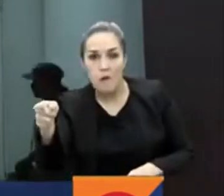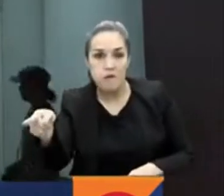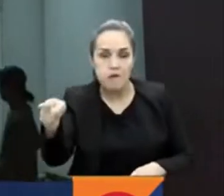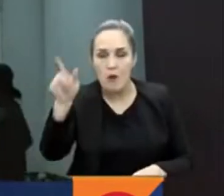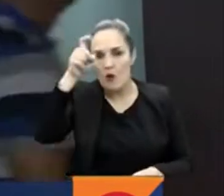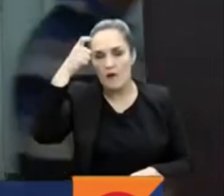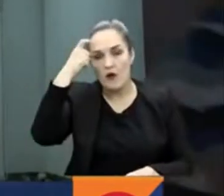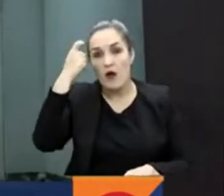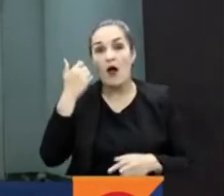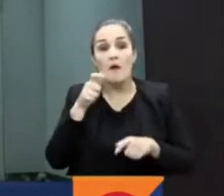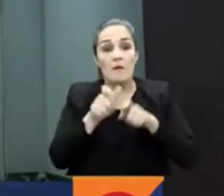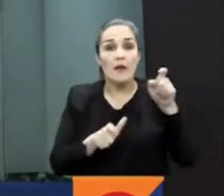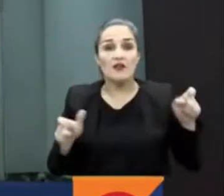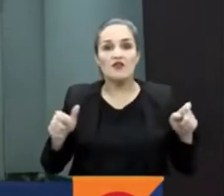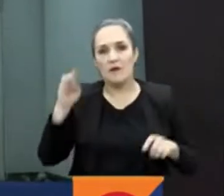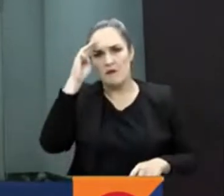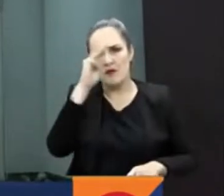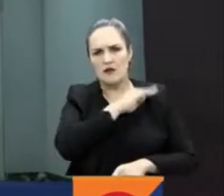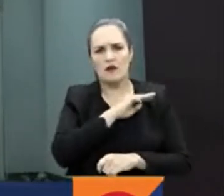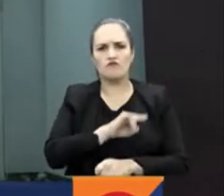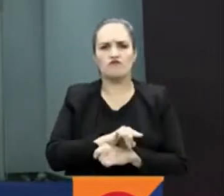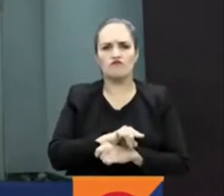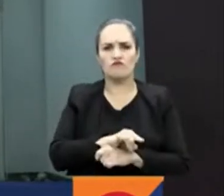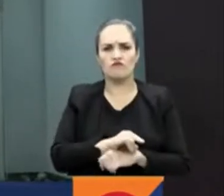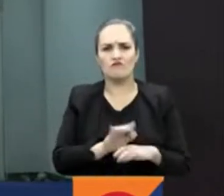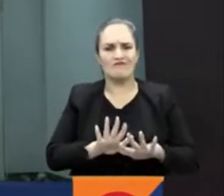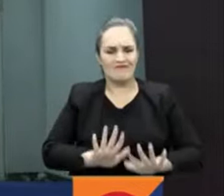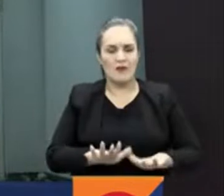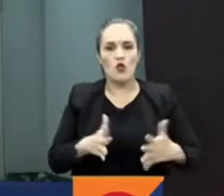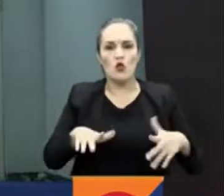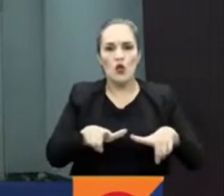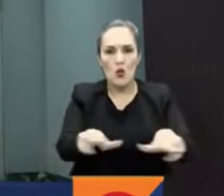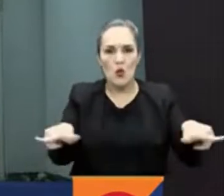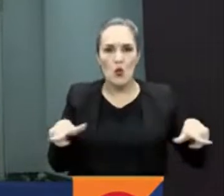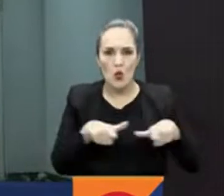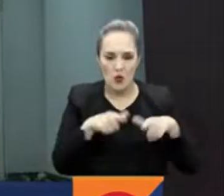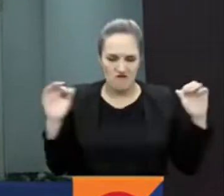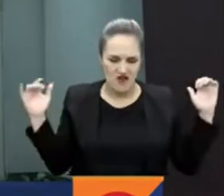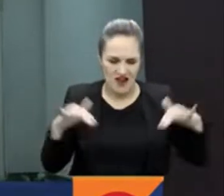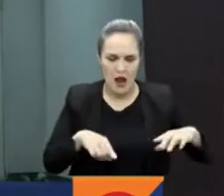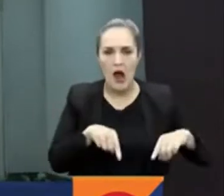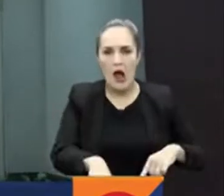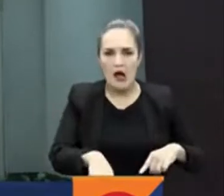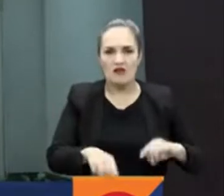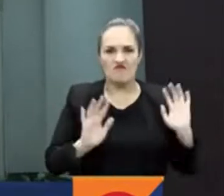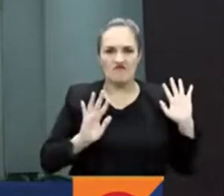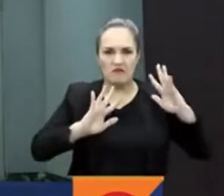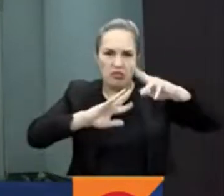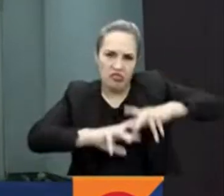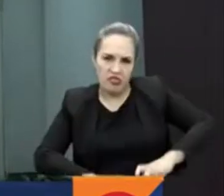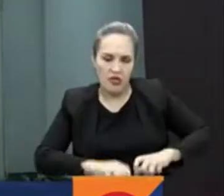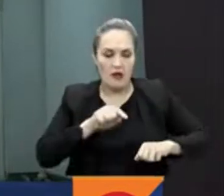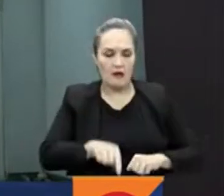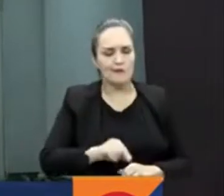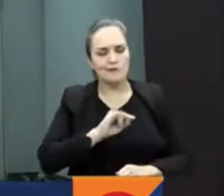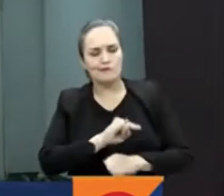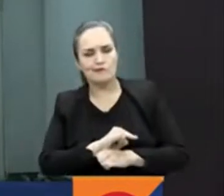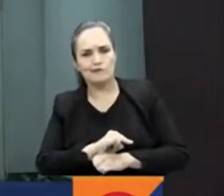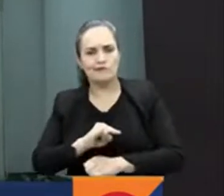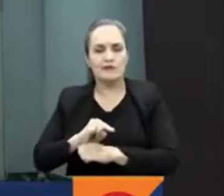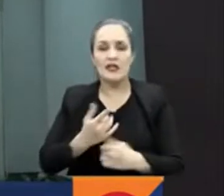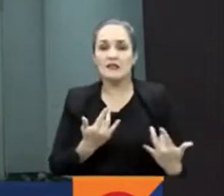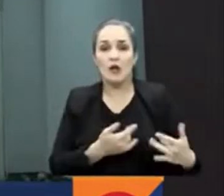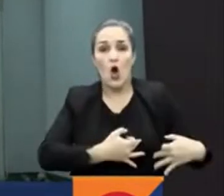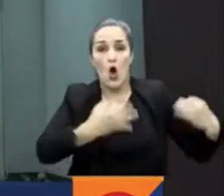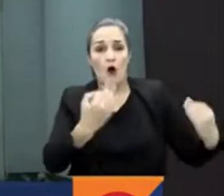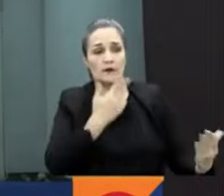donde ocurrió la tragedia, la gente de la personal de la 6ª Brigada. Y estamos a la espera del comunicado oficial. Es